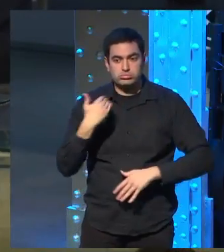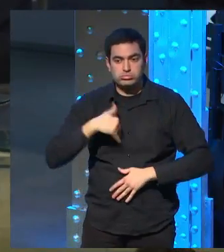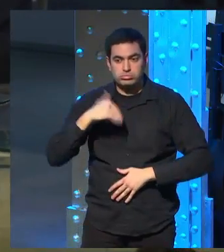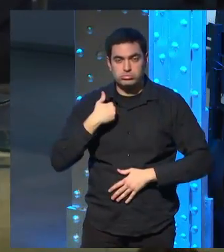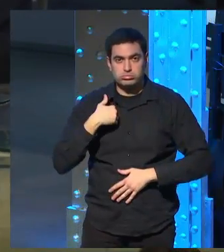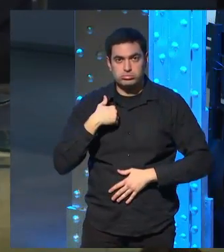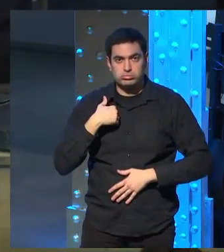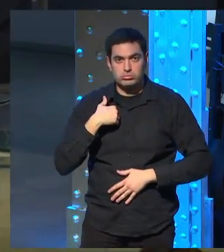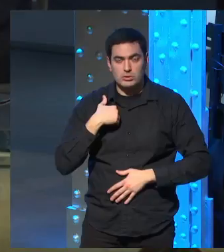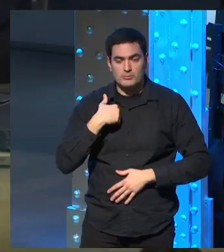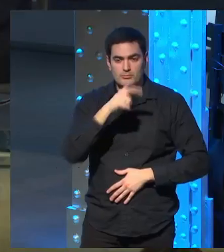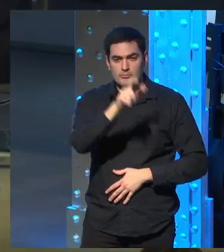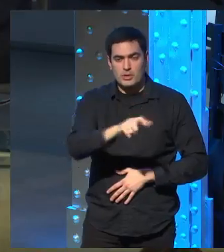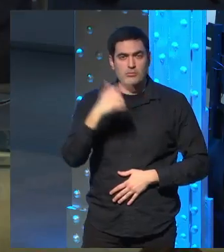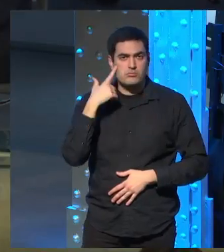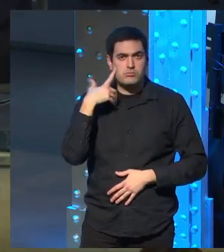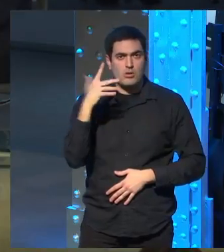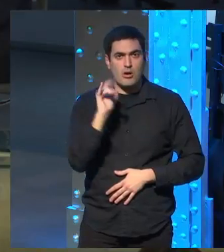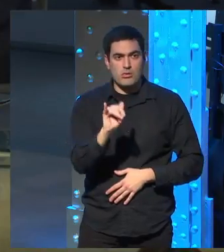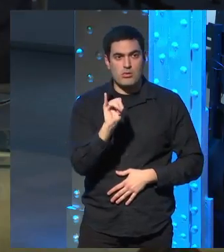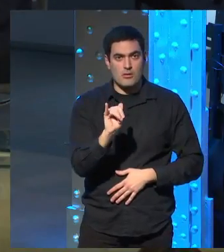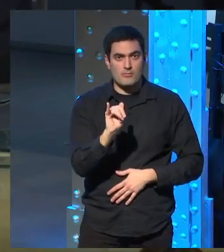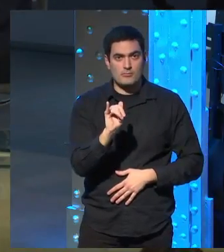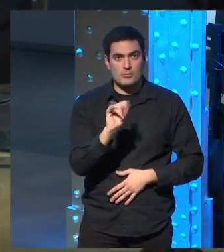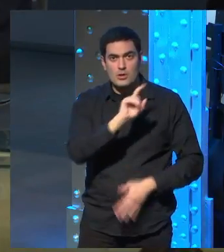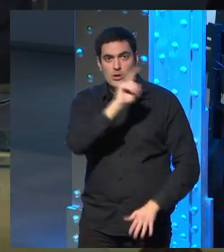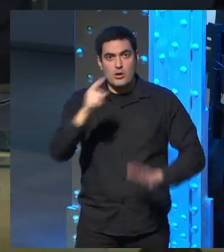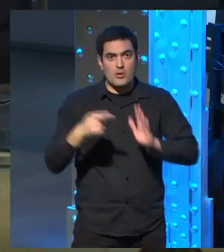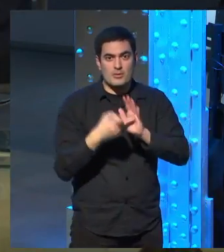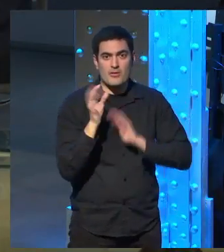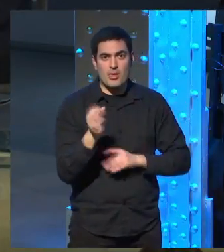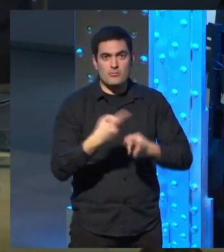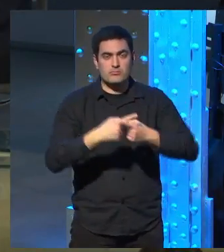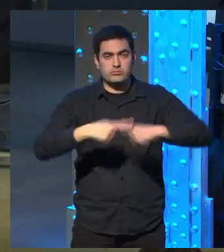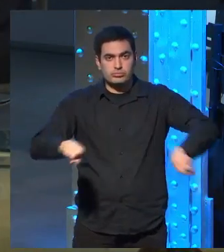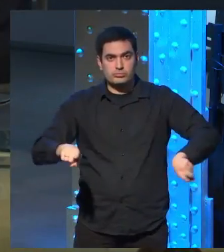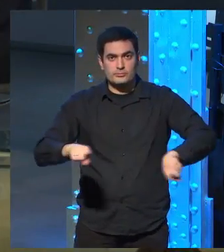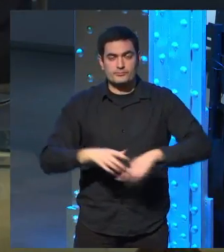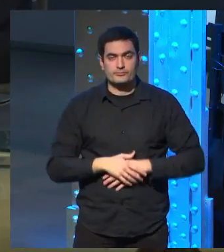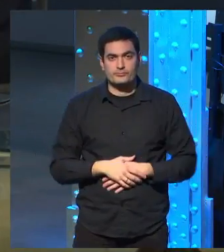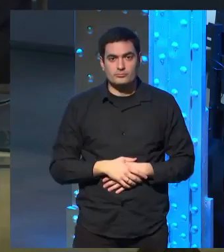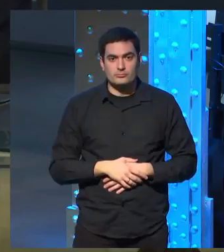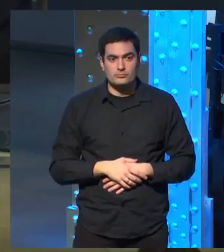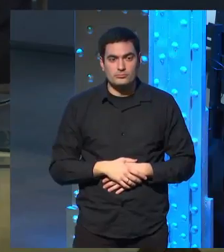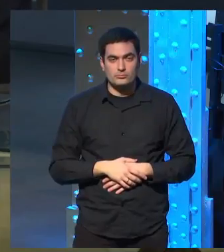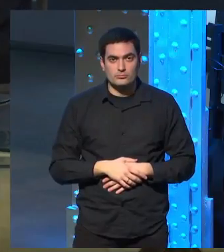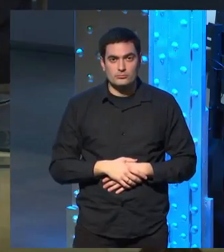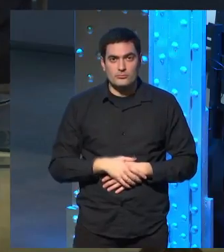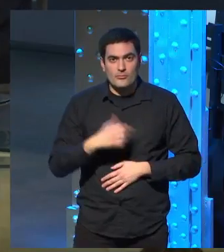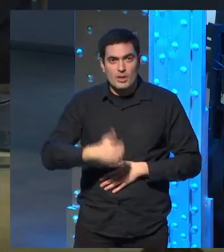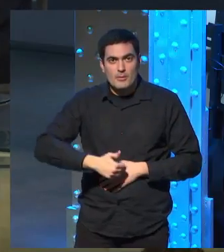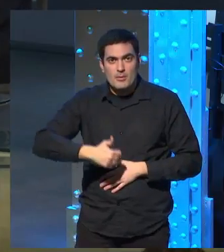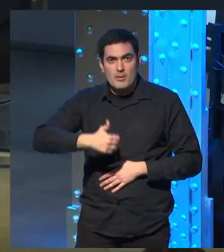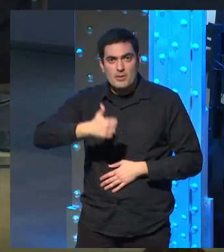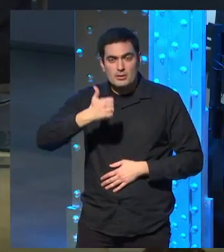acogiendo a los más grandes genios, ¿no? Pero Stravinsky, por ejemplo, lo vivió de una manera completamente diferente. Y Stravinsky sí que se integró mucho más en